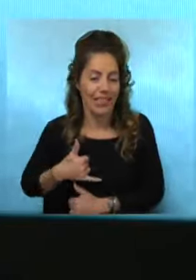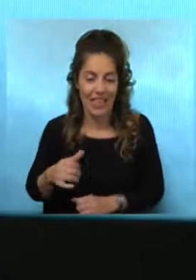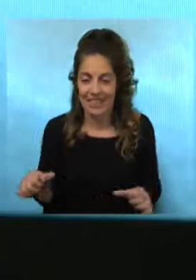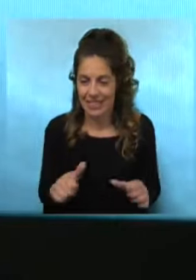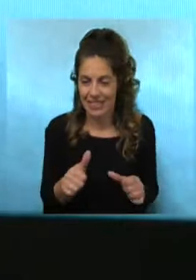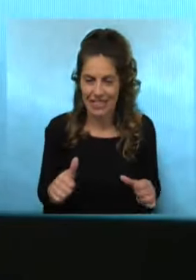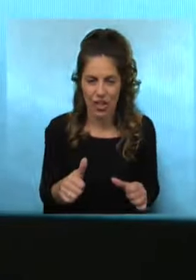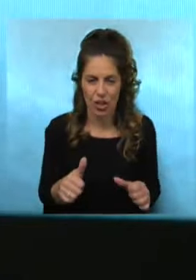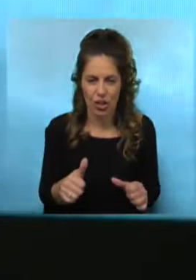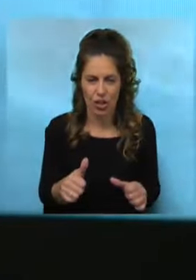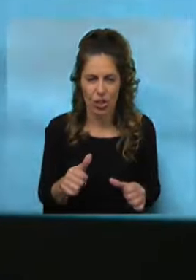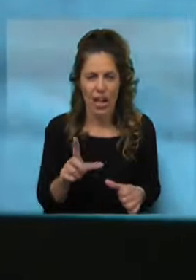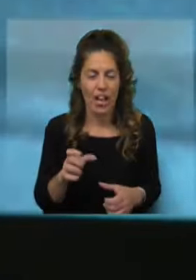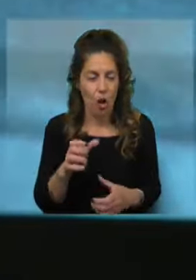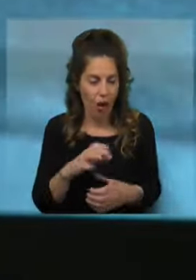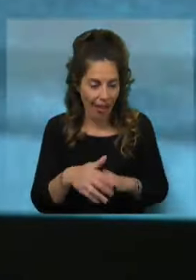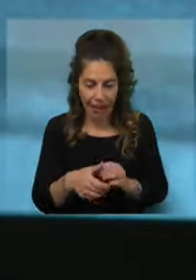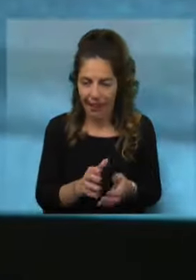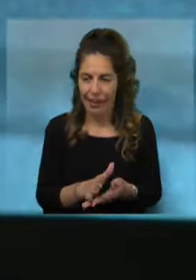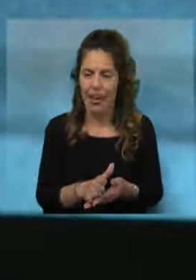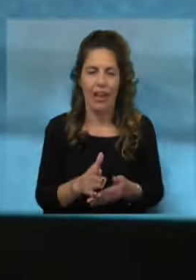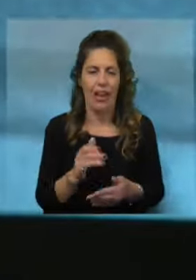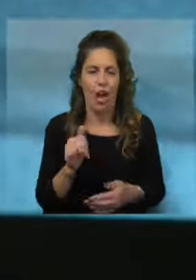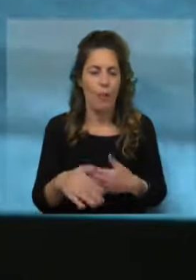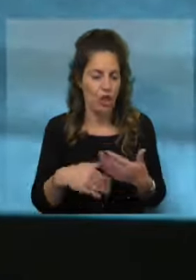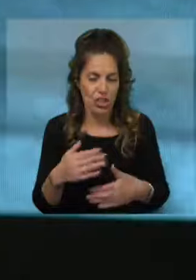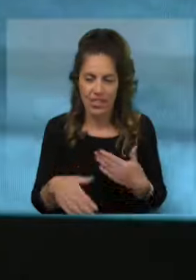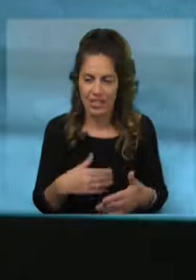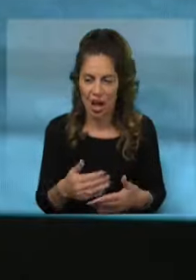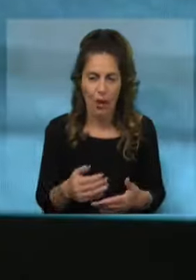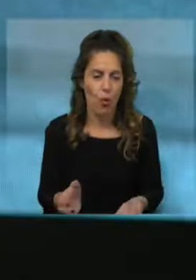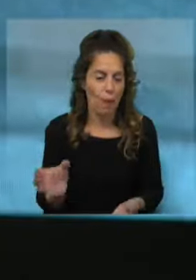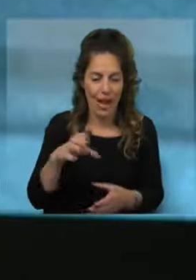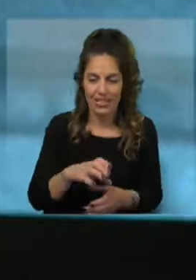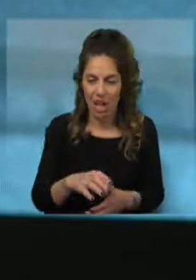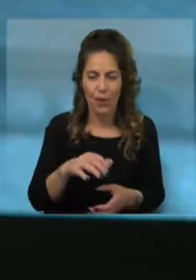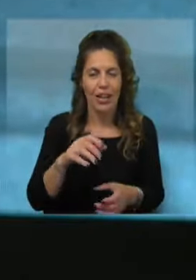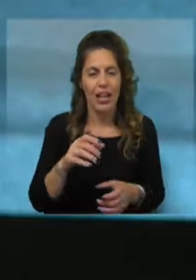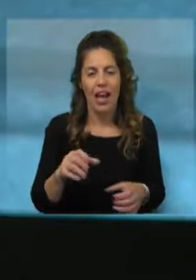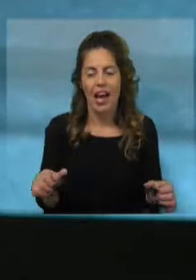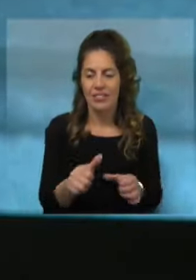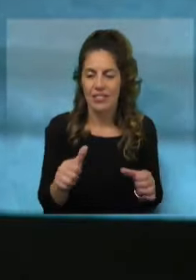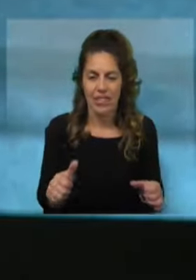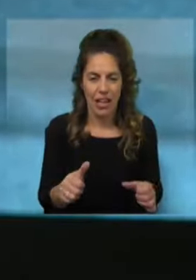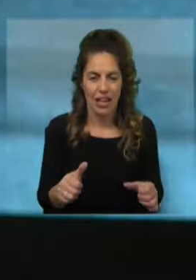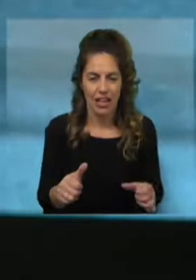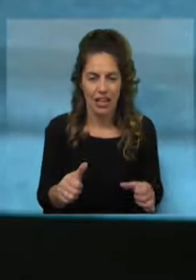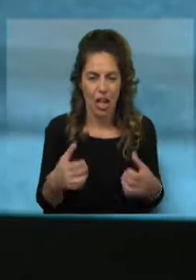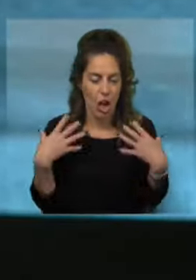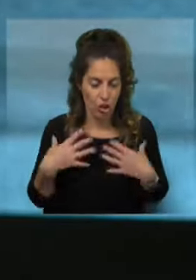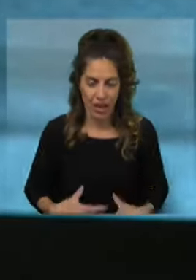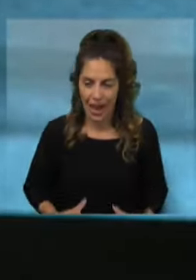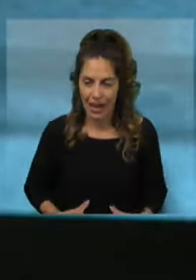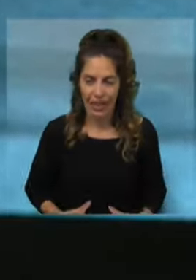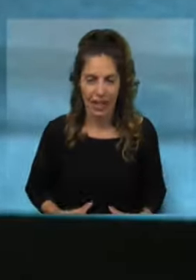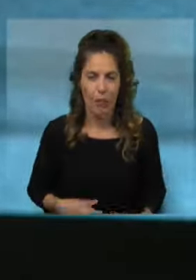alcohol en gel tuvieron una parte no sé si procesaban o o env pasaban o qué pero hacían también eh los trajes para que